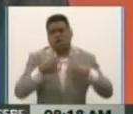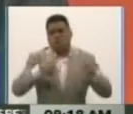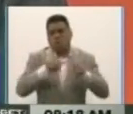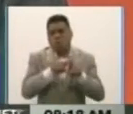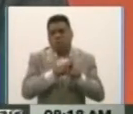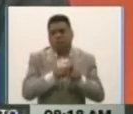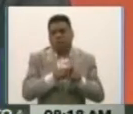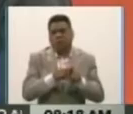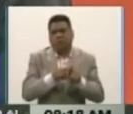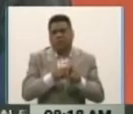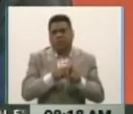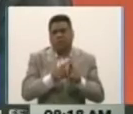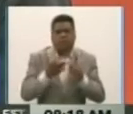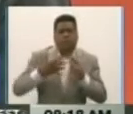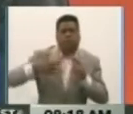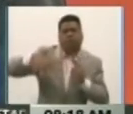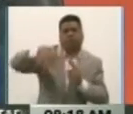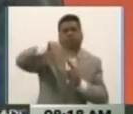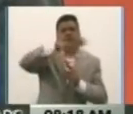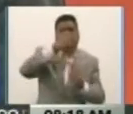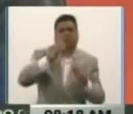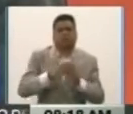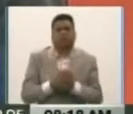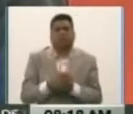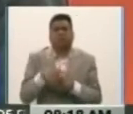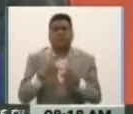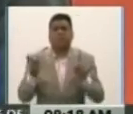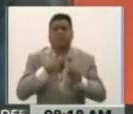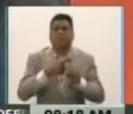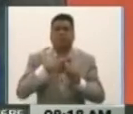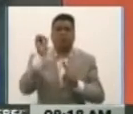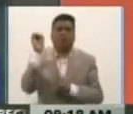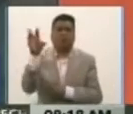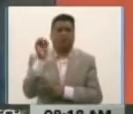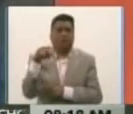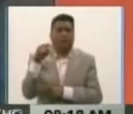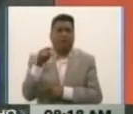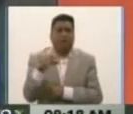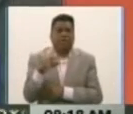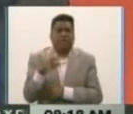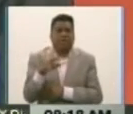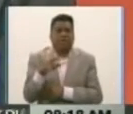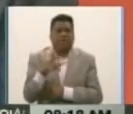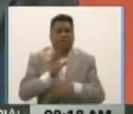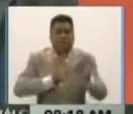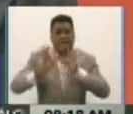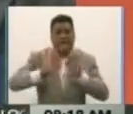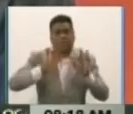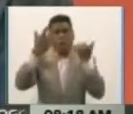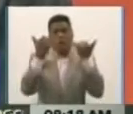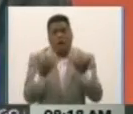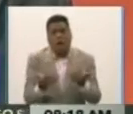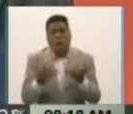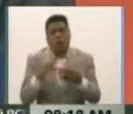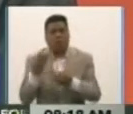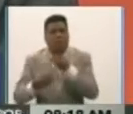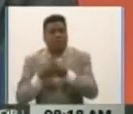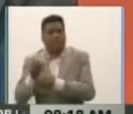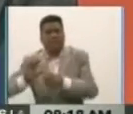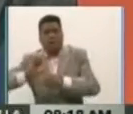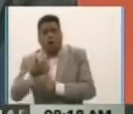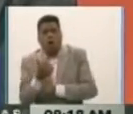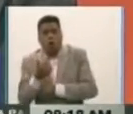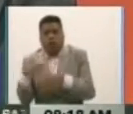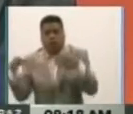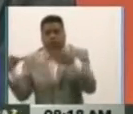eso es el Circuito de Teatro de Caracas. Se hizo primero el Festival de Teatro de Caracas y luego se hizo el circuito. Y ahora se hizo las COSEDES